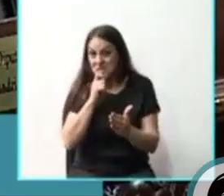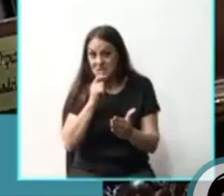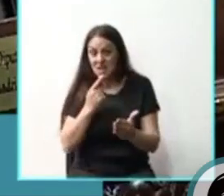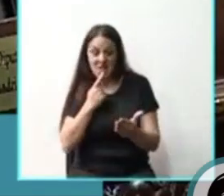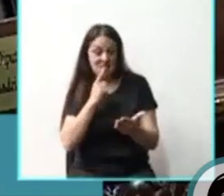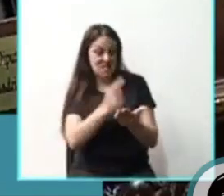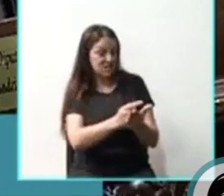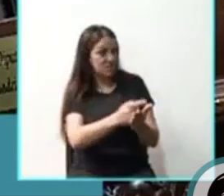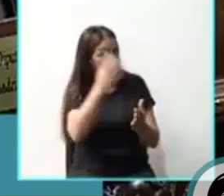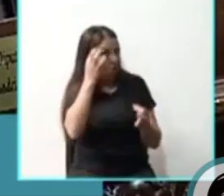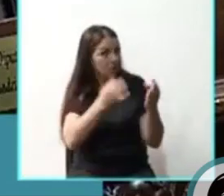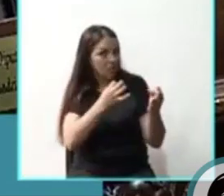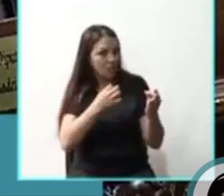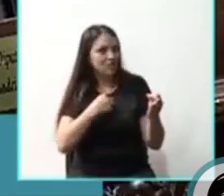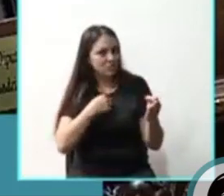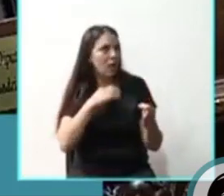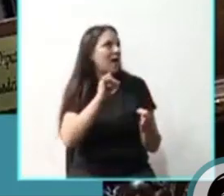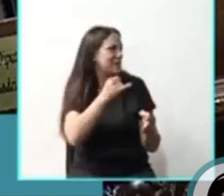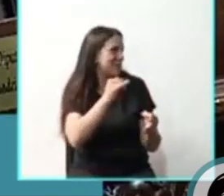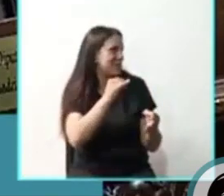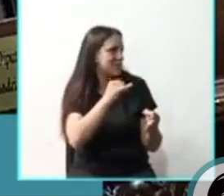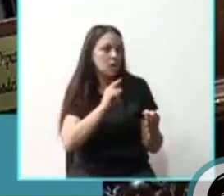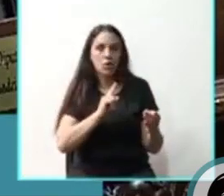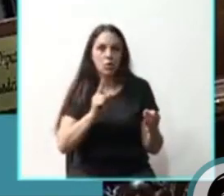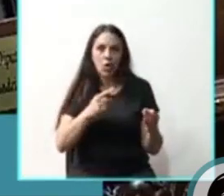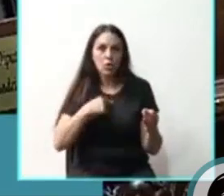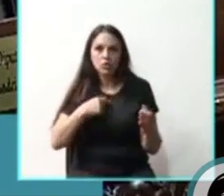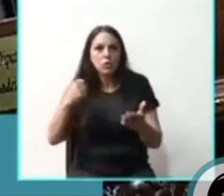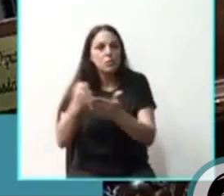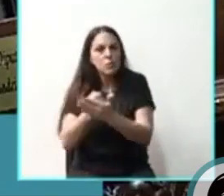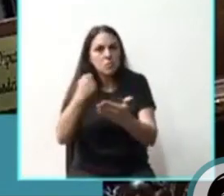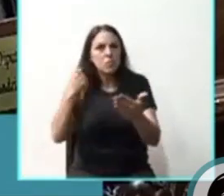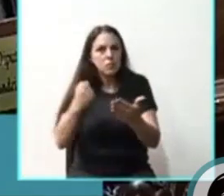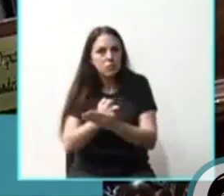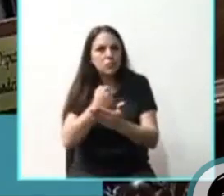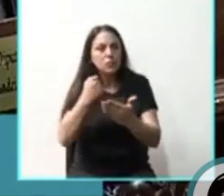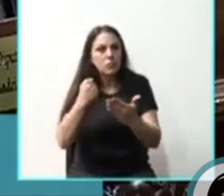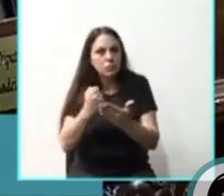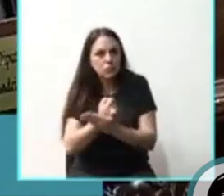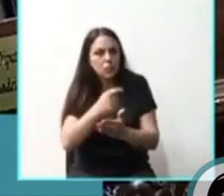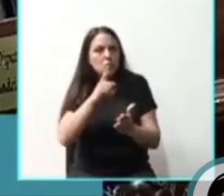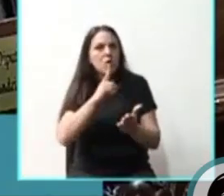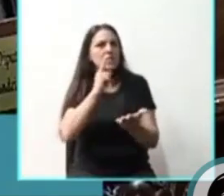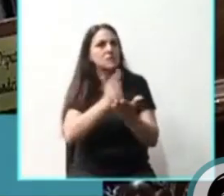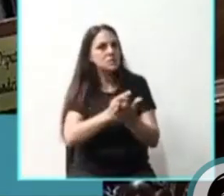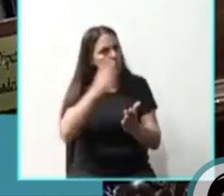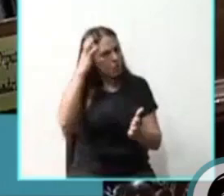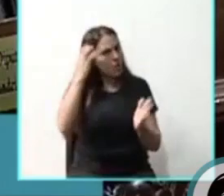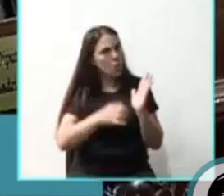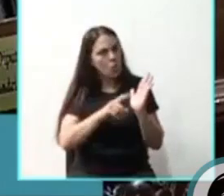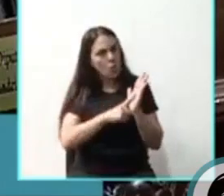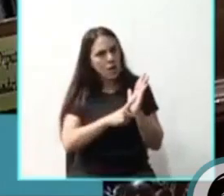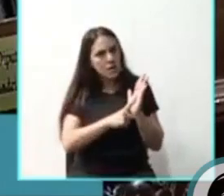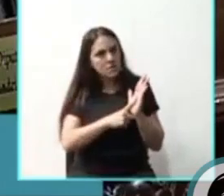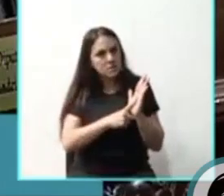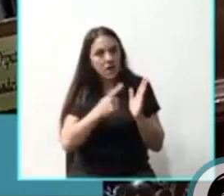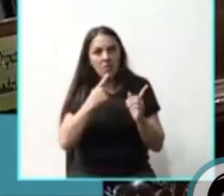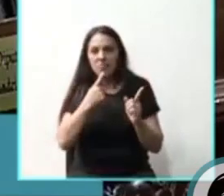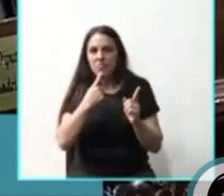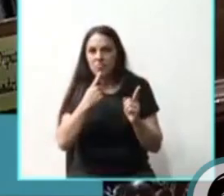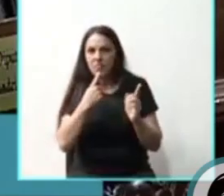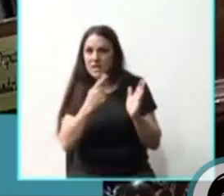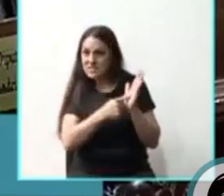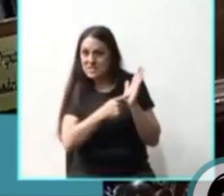yo tuve que demostrar peleando contra esos fallos judiciales que mis padres fueron